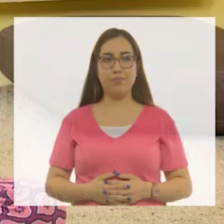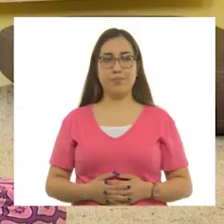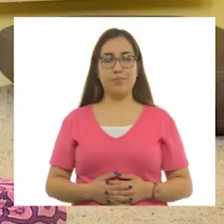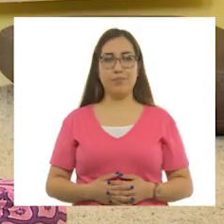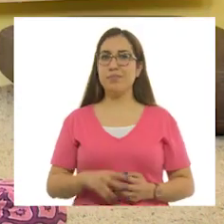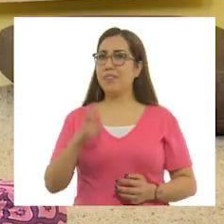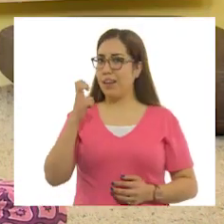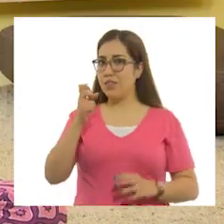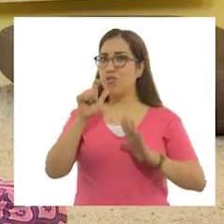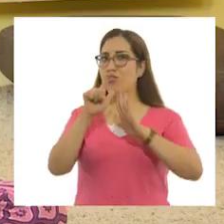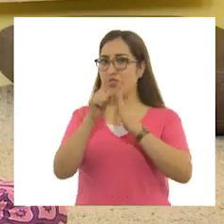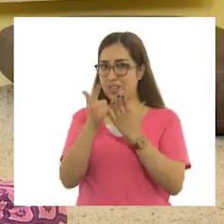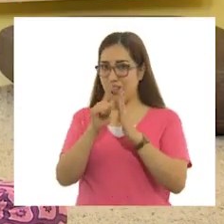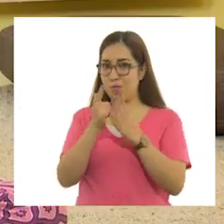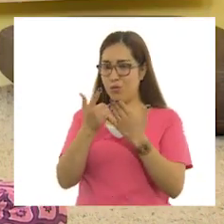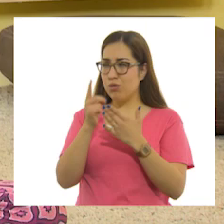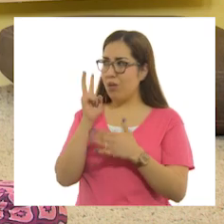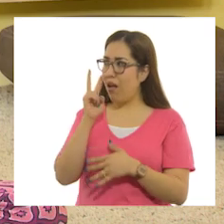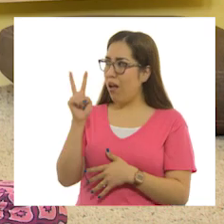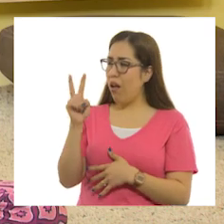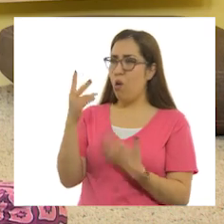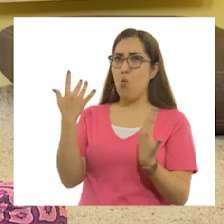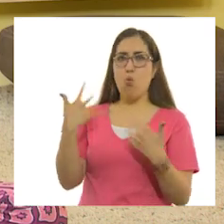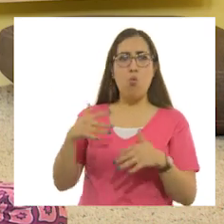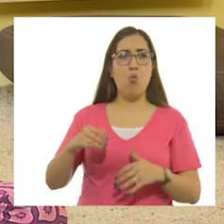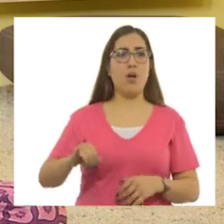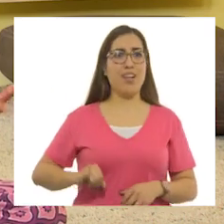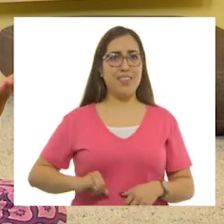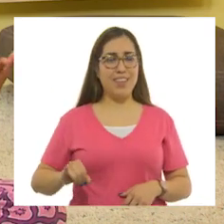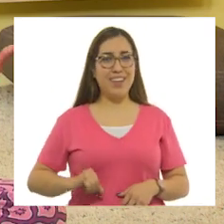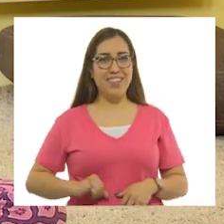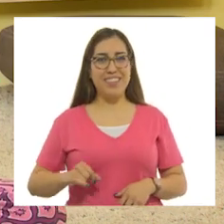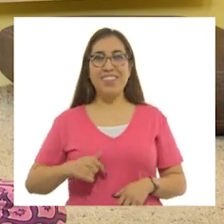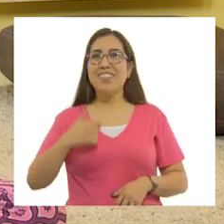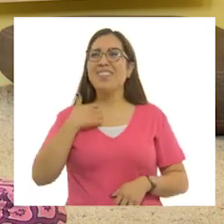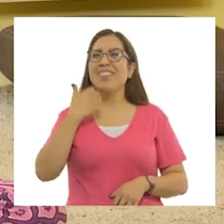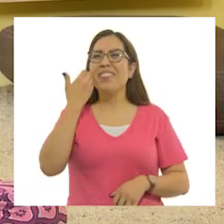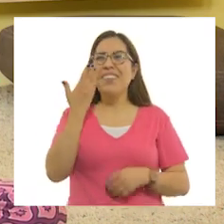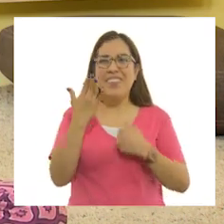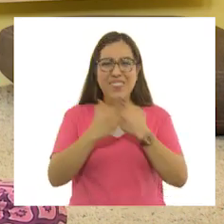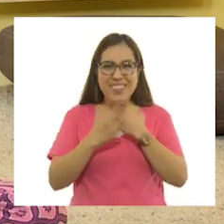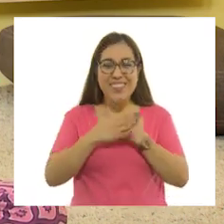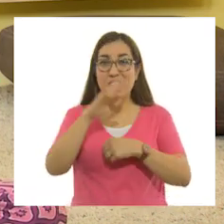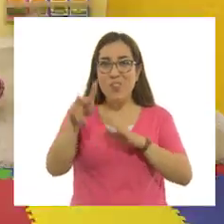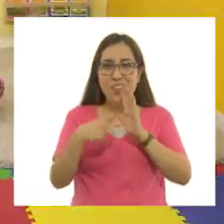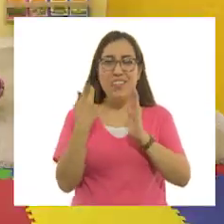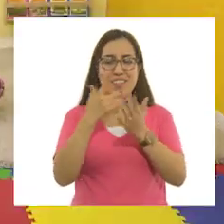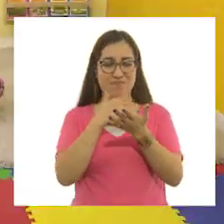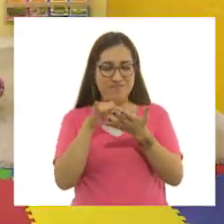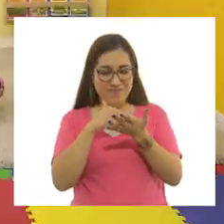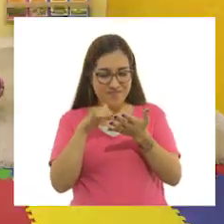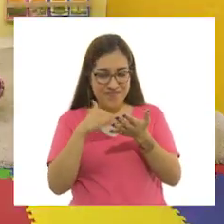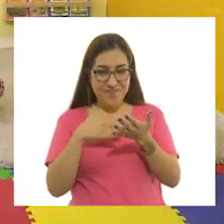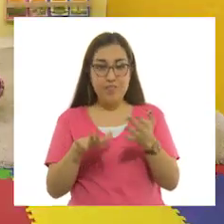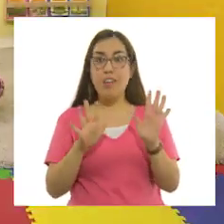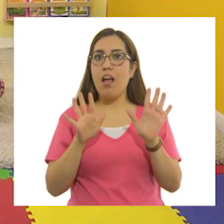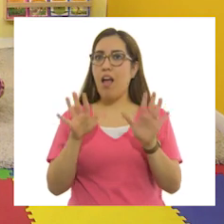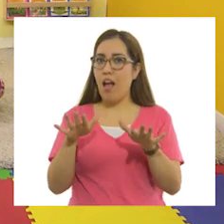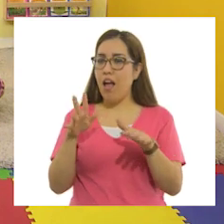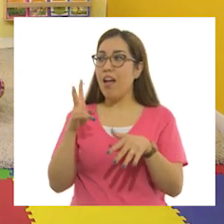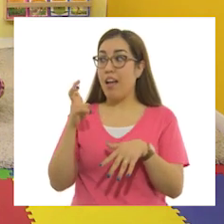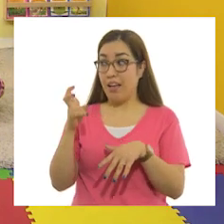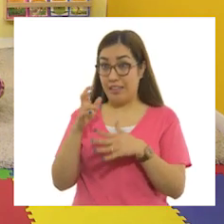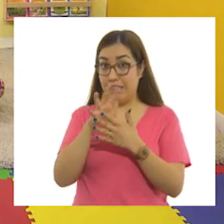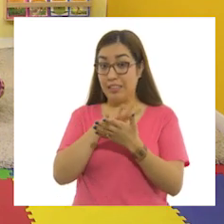esos libros se veían muy interesantes me encantaría hacer otra llamada para leer algunos y hablando de leer